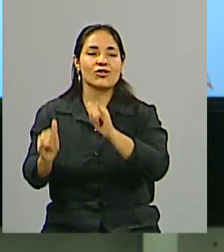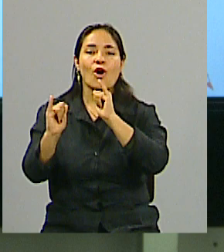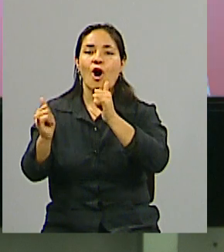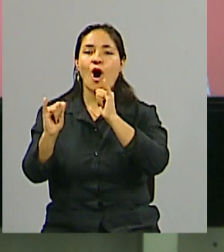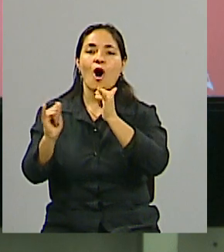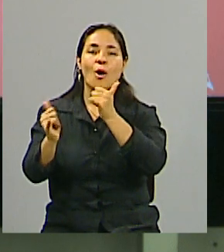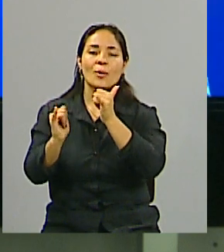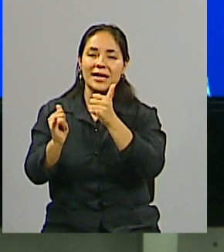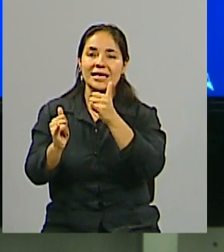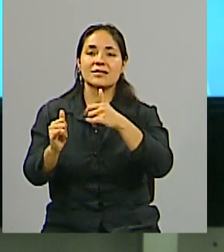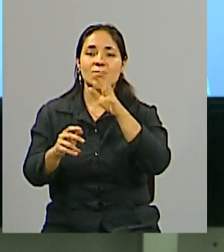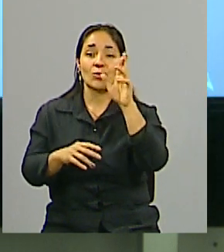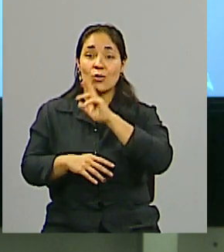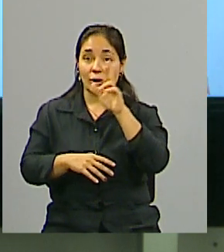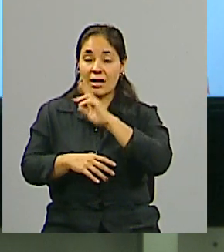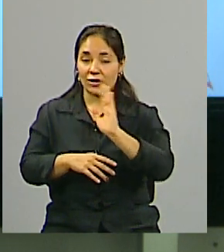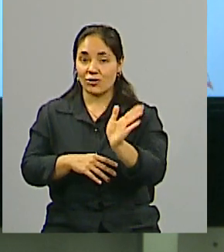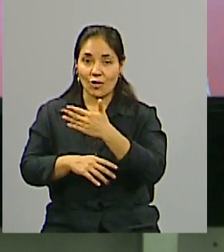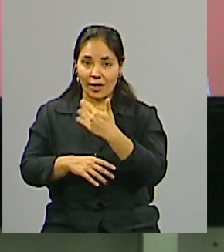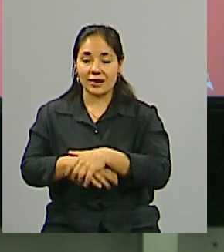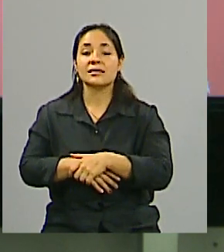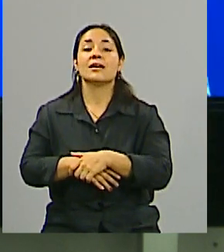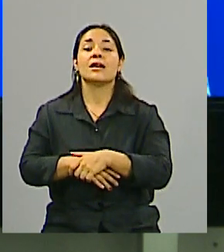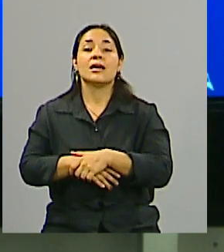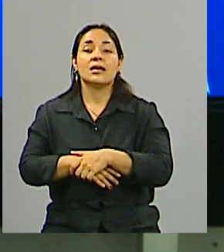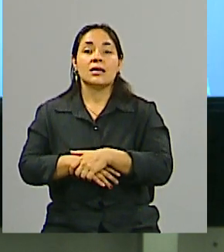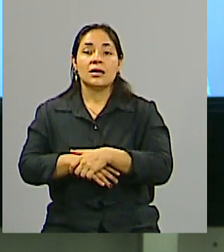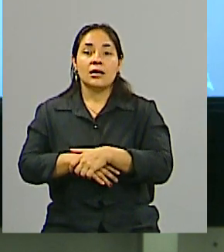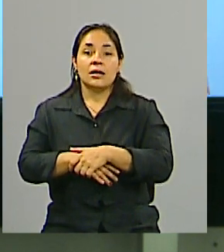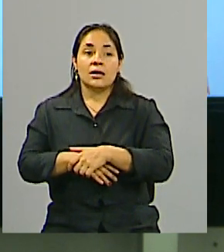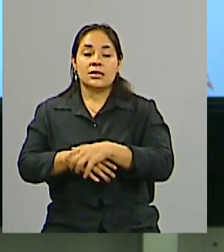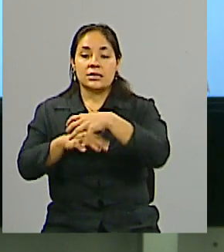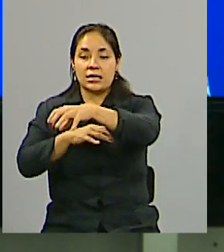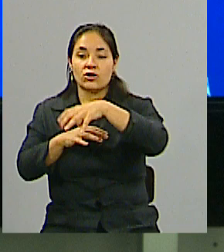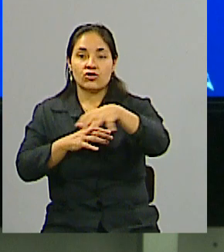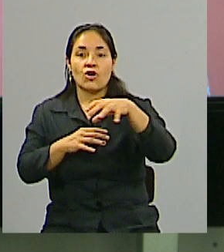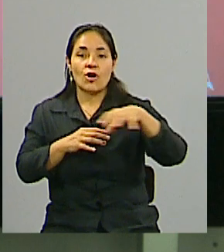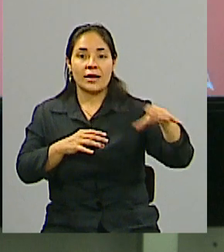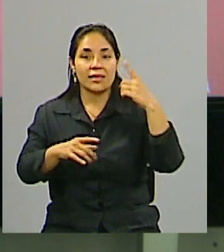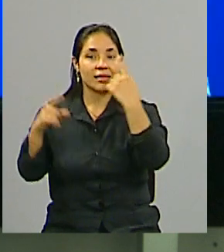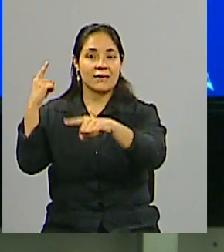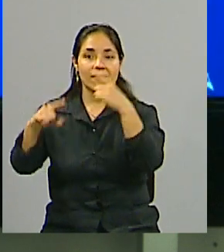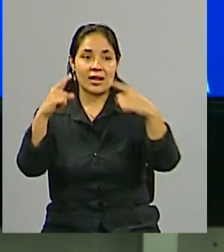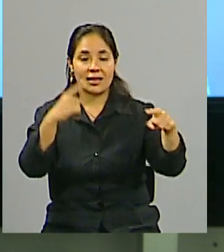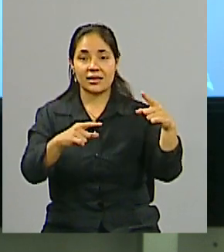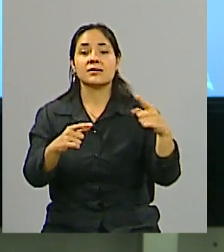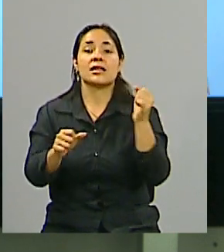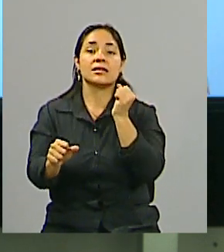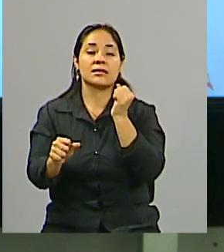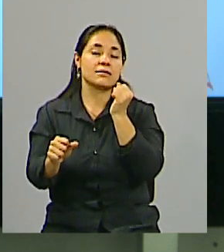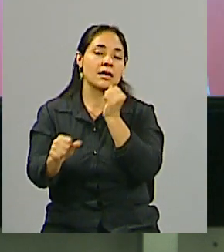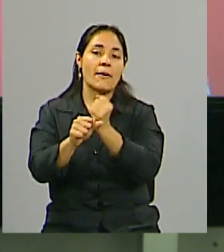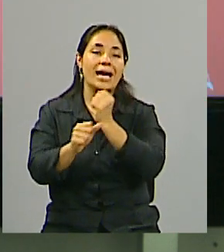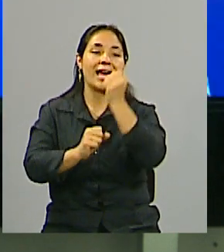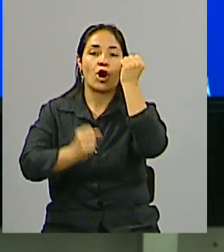jóvenes, todas mujeres, que trabajamos en distintos sectores de actividad económica de Mendoza,